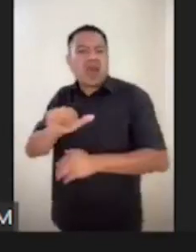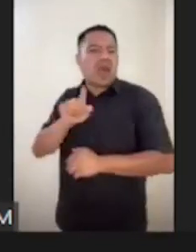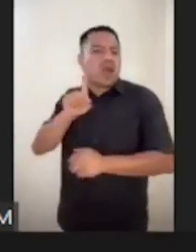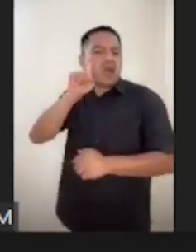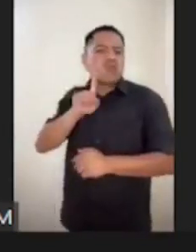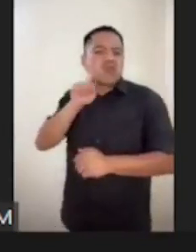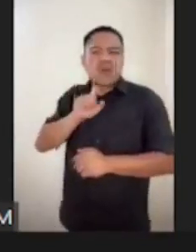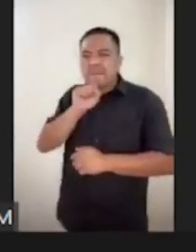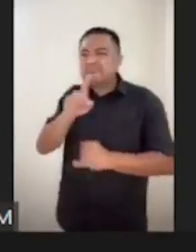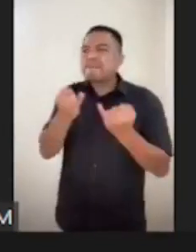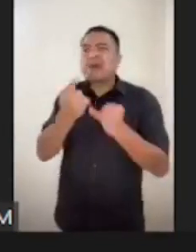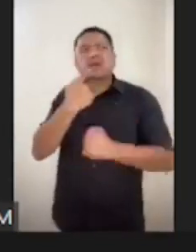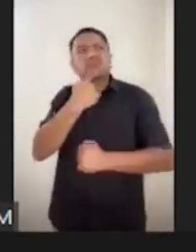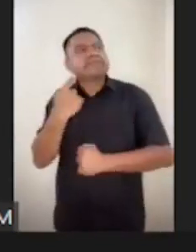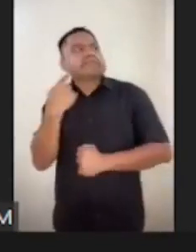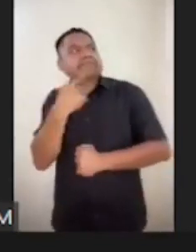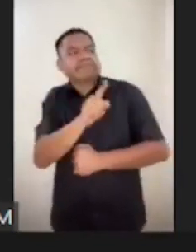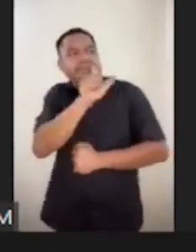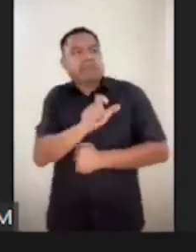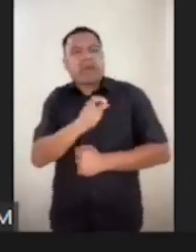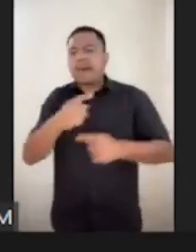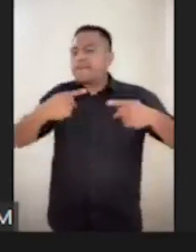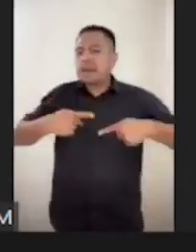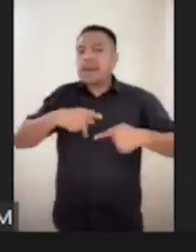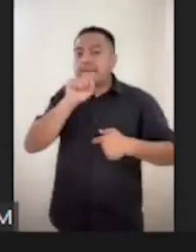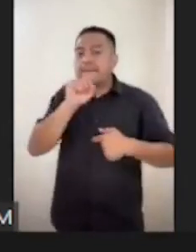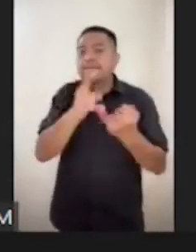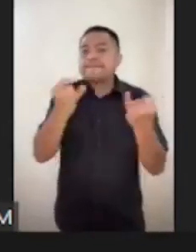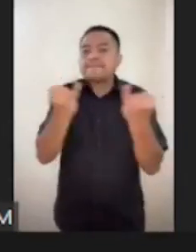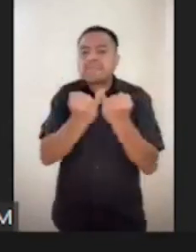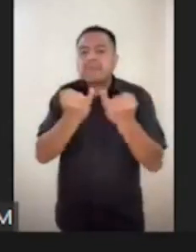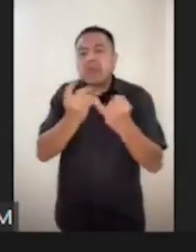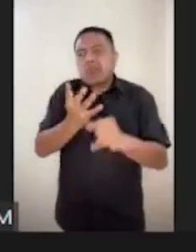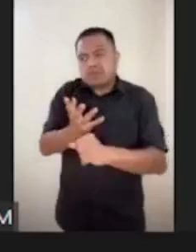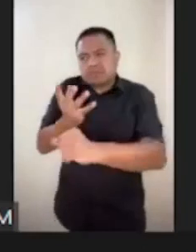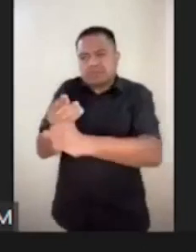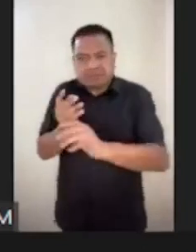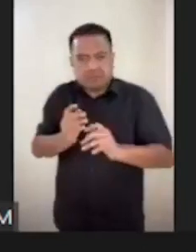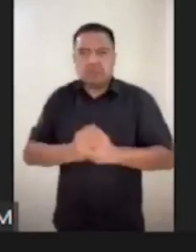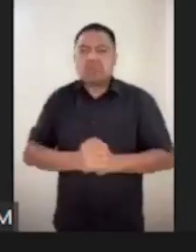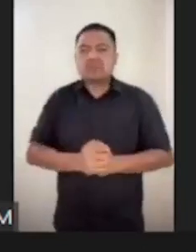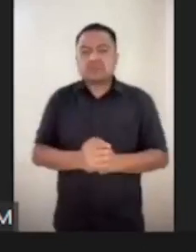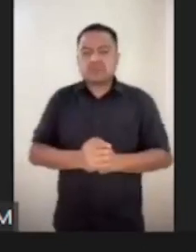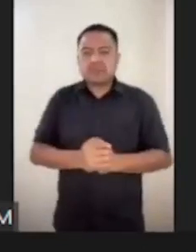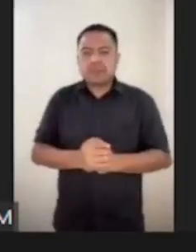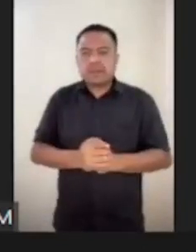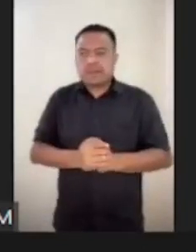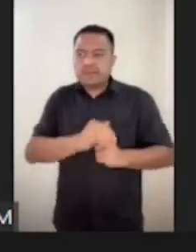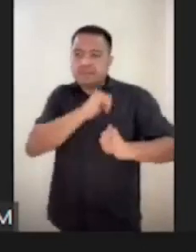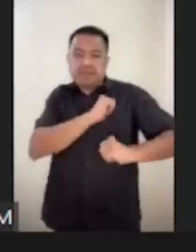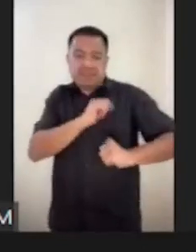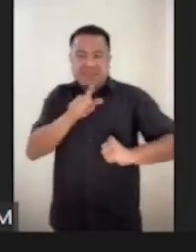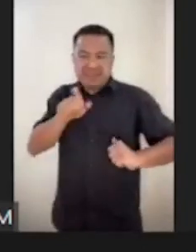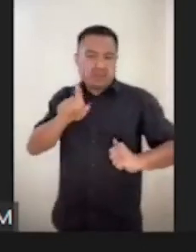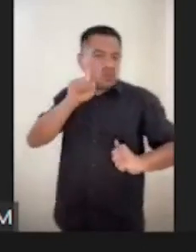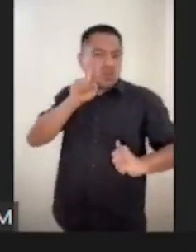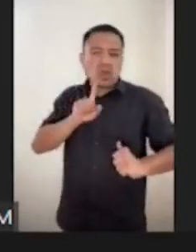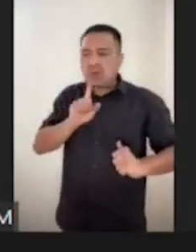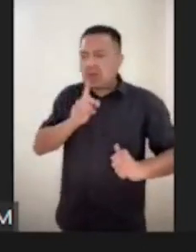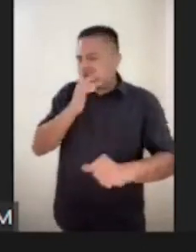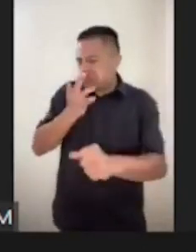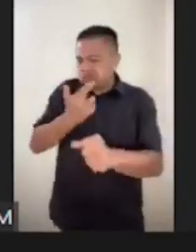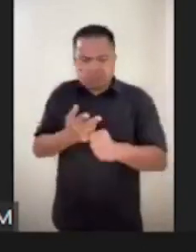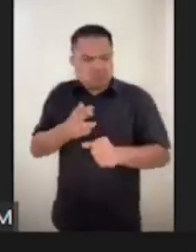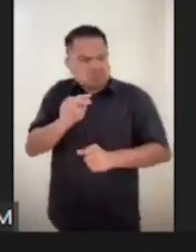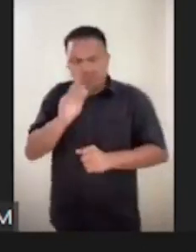omisivos reclamados a la parte denunciada, así como las medidas de reparación. La actuaria, en conforme con la determinación de sala regional,